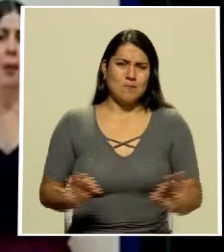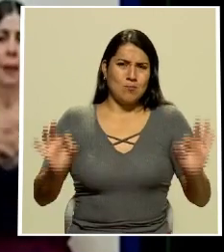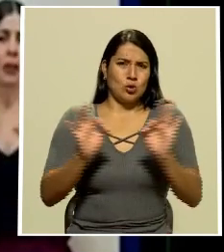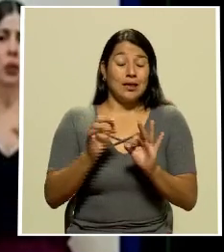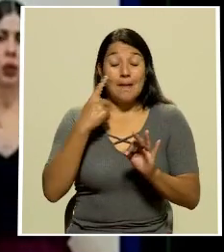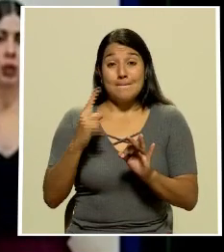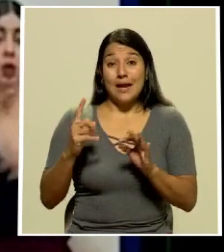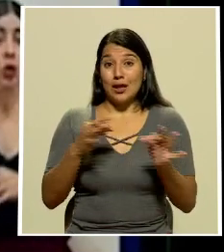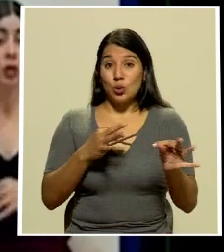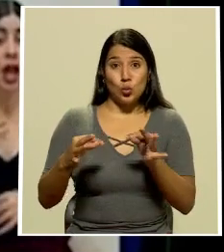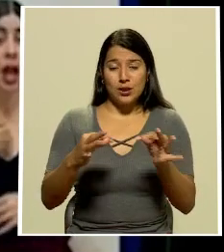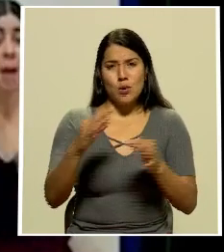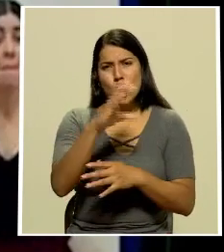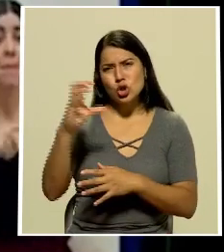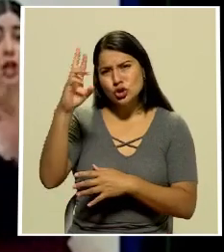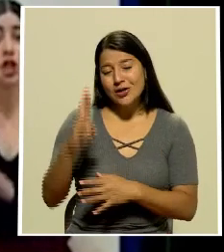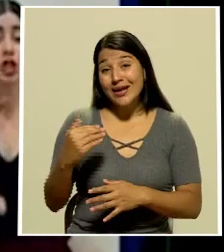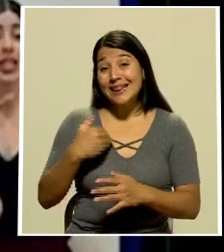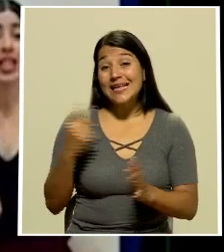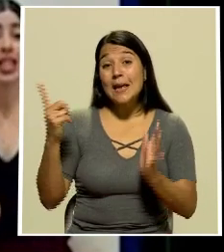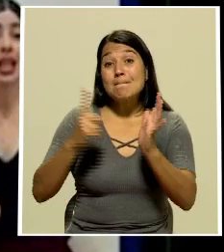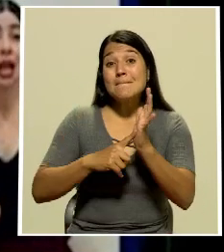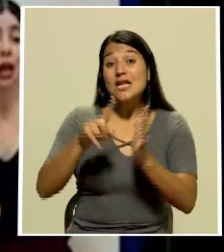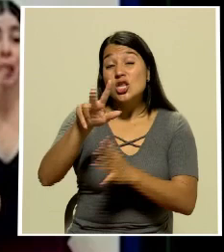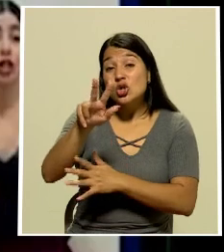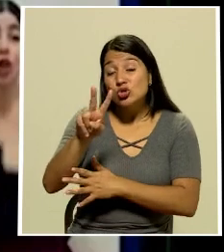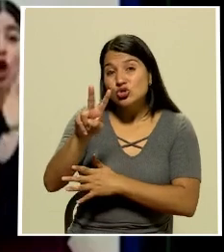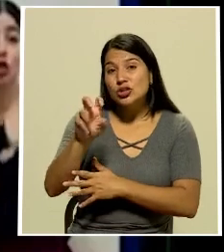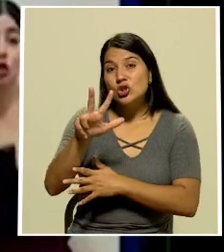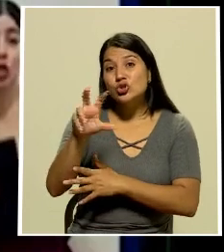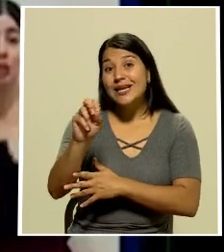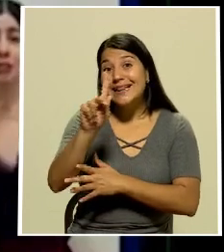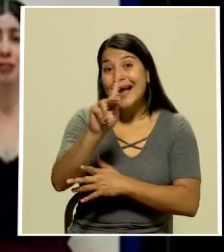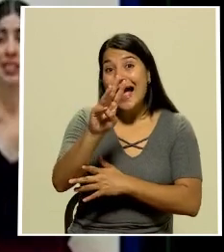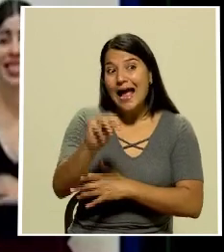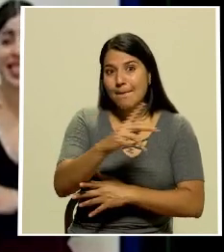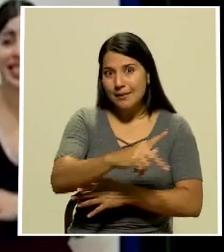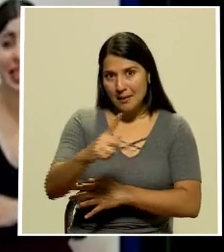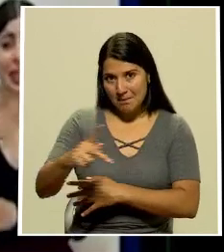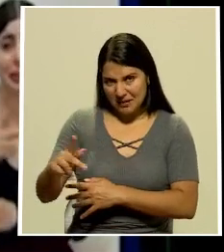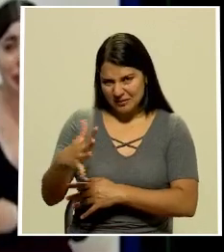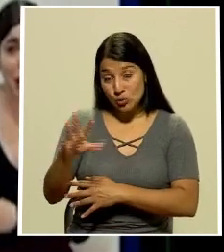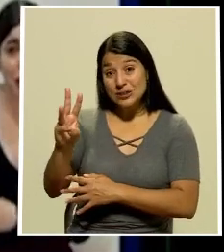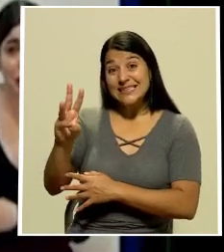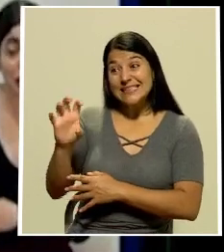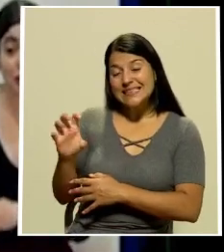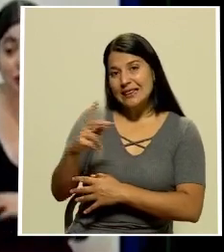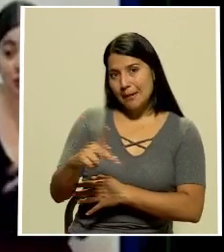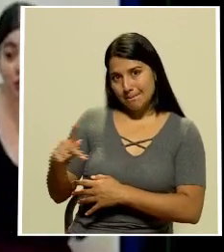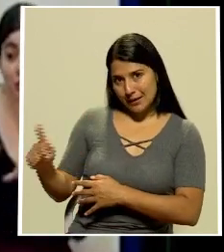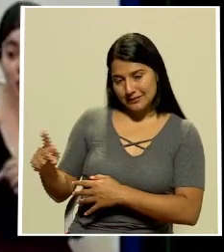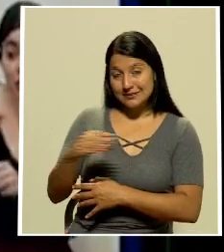turística. Costa Rica tiene 1.230 kilómetros de costas y unas 600 playas, y